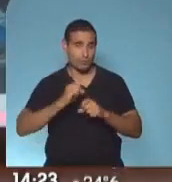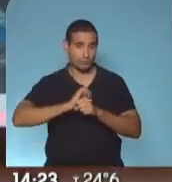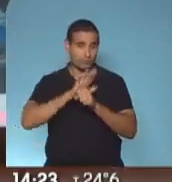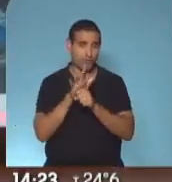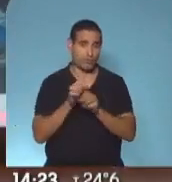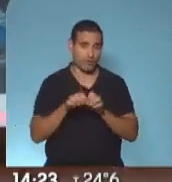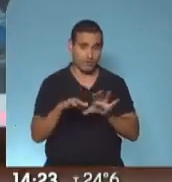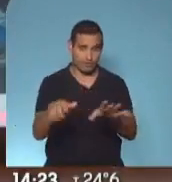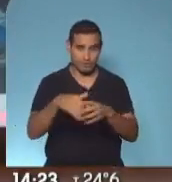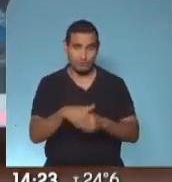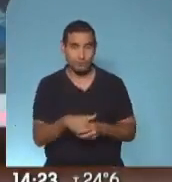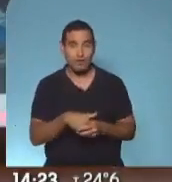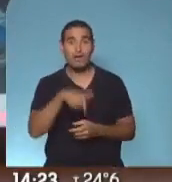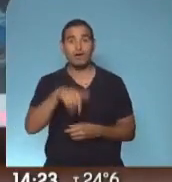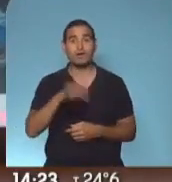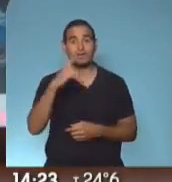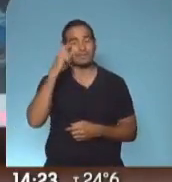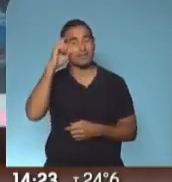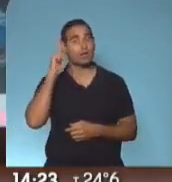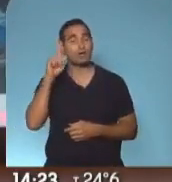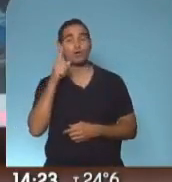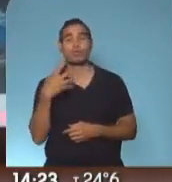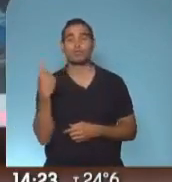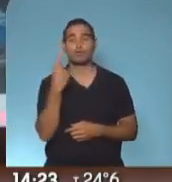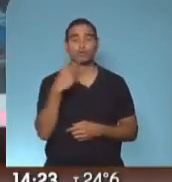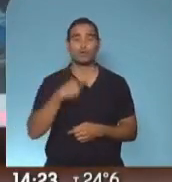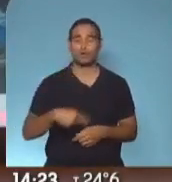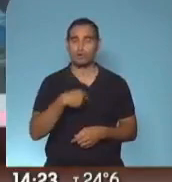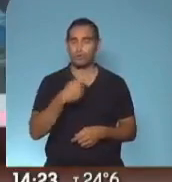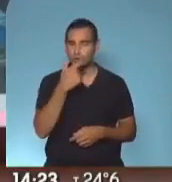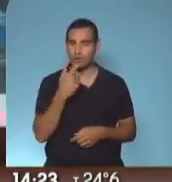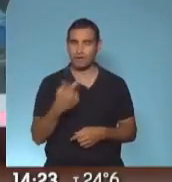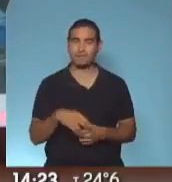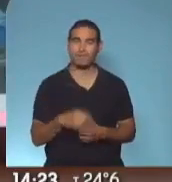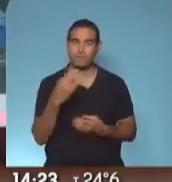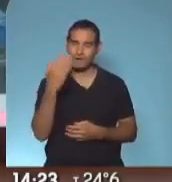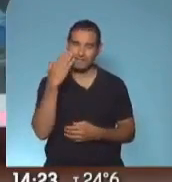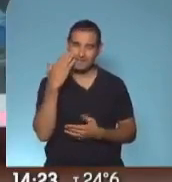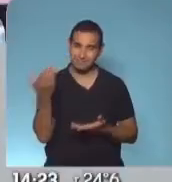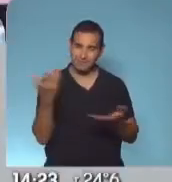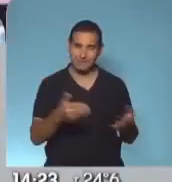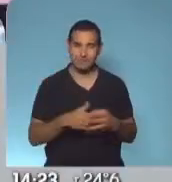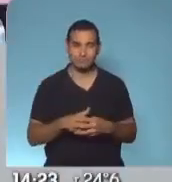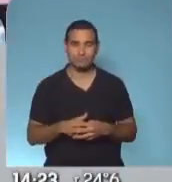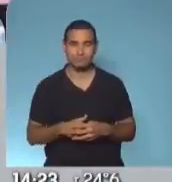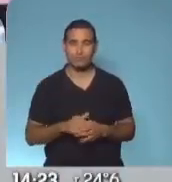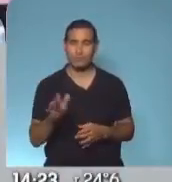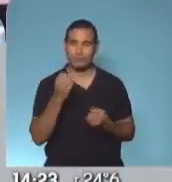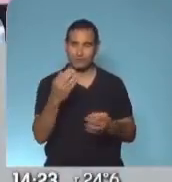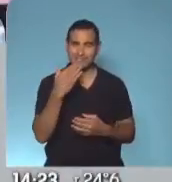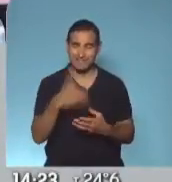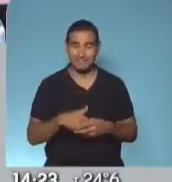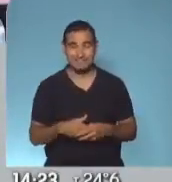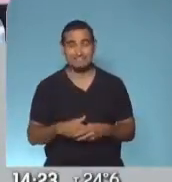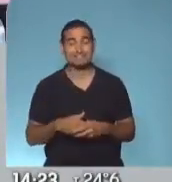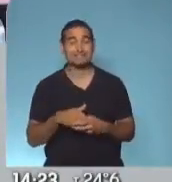del coronavirus. Estamos con Diego Tipping, director de la Cruz Roja. Diego, buenas tardes, bienvenido. ¿Qué tal? Buenas tardes.